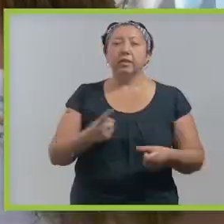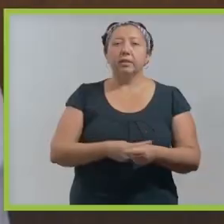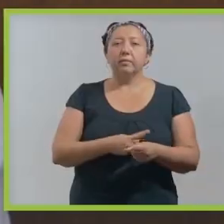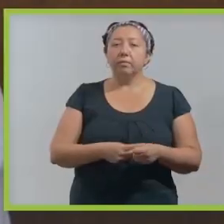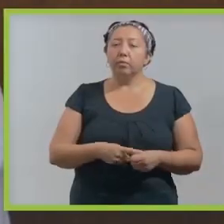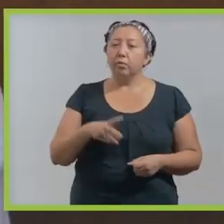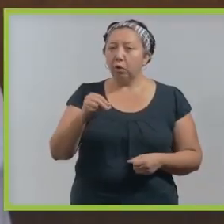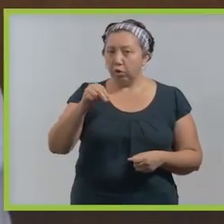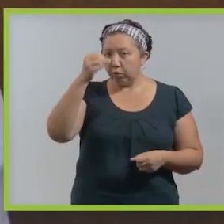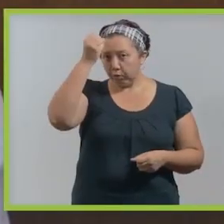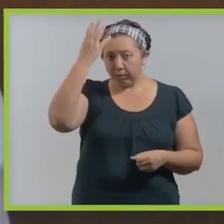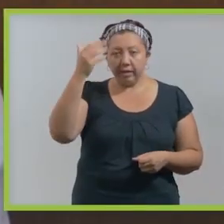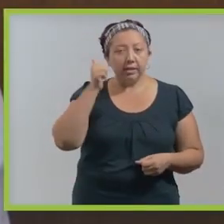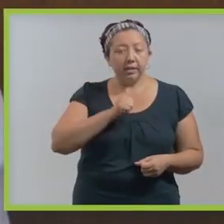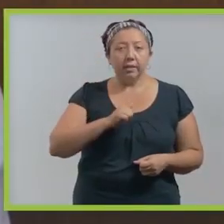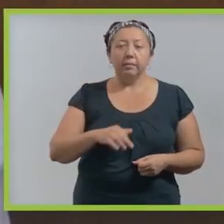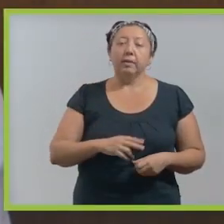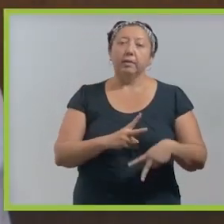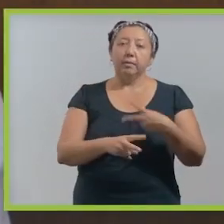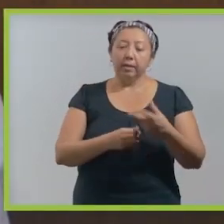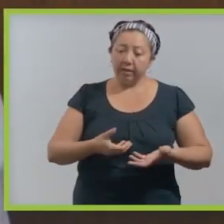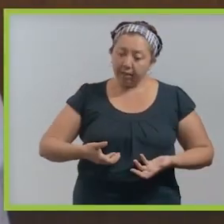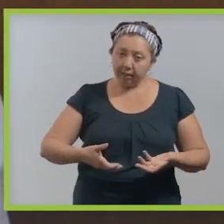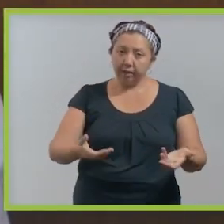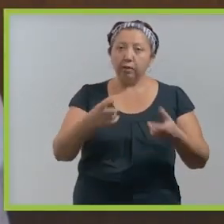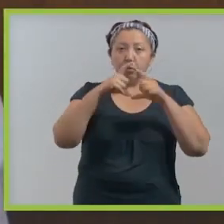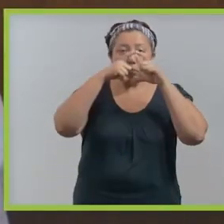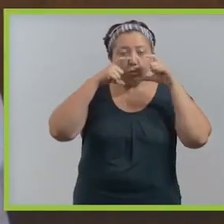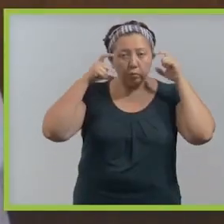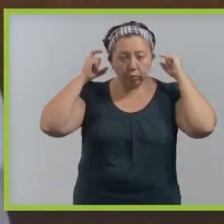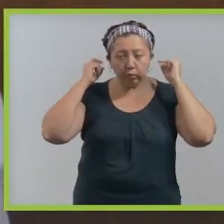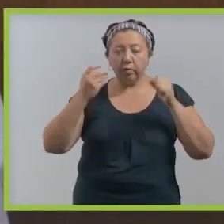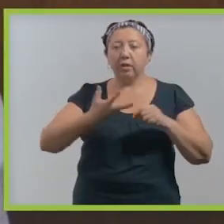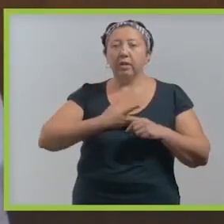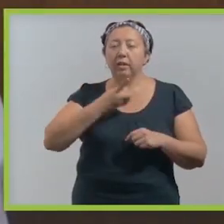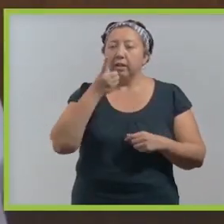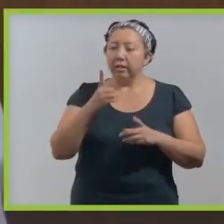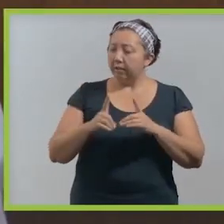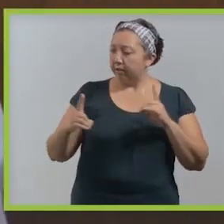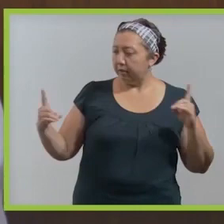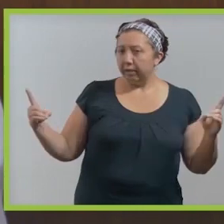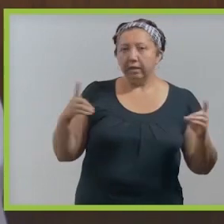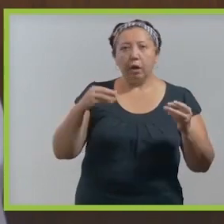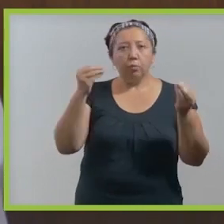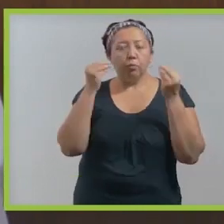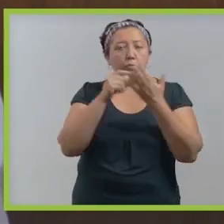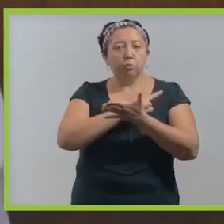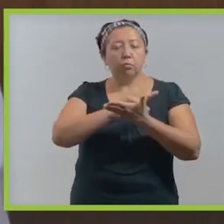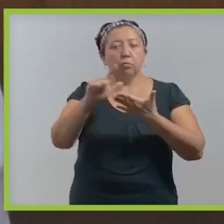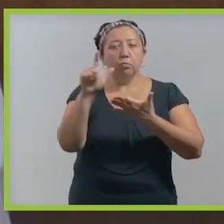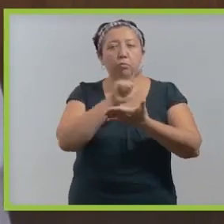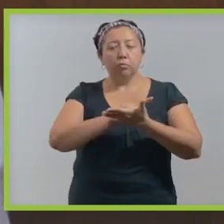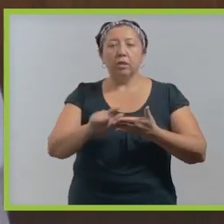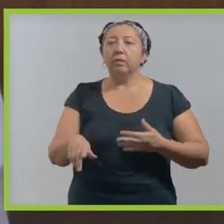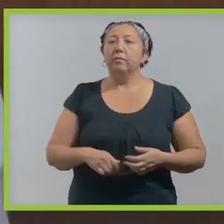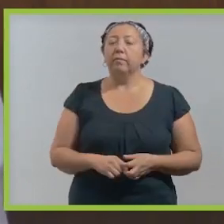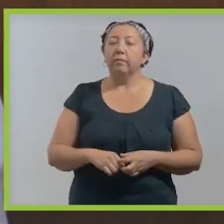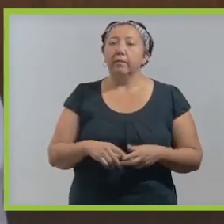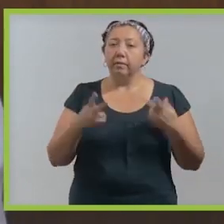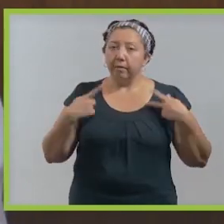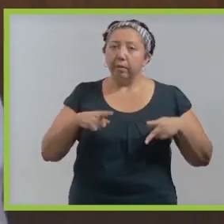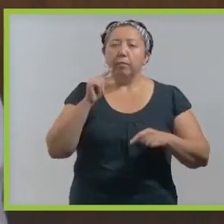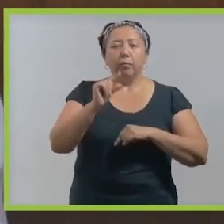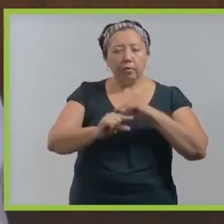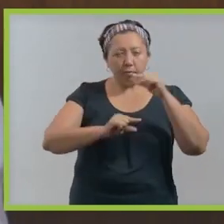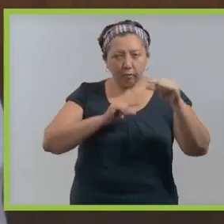esta pandemia, que no se olviden que siempre que salgan a la calle hay que salir con cubrebocas, que hay que tener sana distancia, que hay que tener mucho higiene personal, y